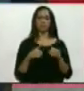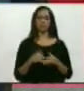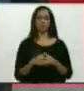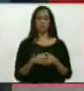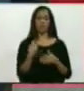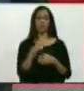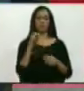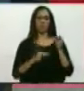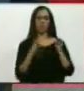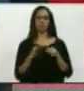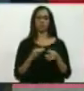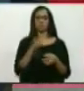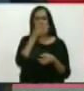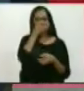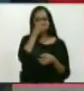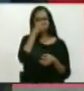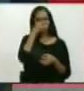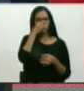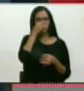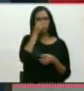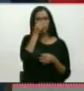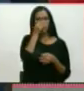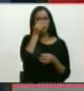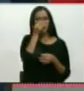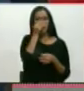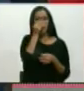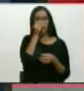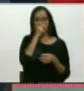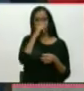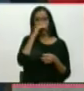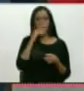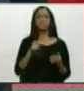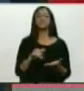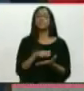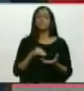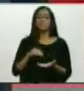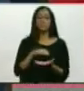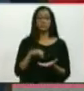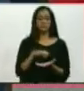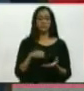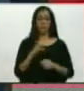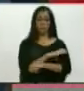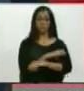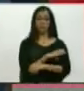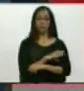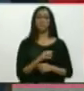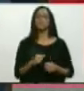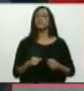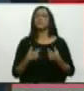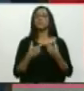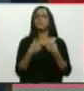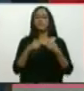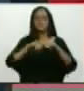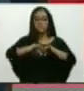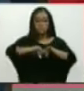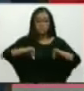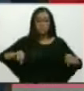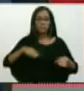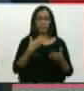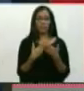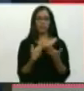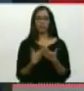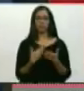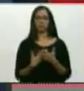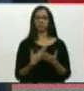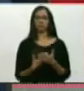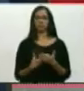pagar unos abogados. Todo el problema que tiene en este momento, la oposición, el ejemplo, el caso de las divisiones de los partidos, la división